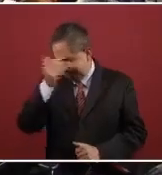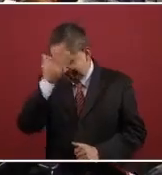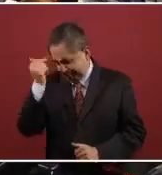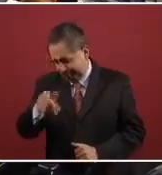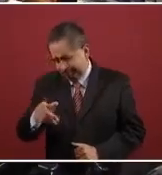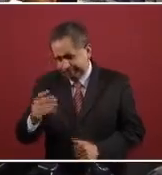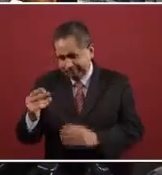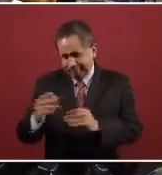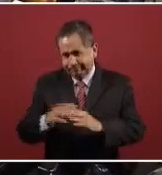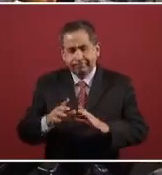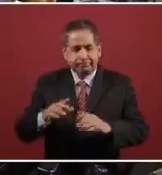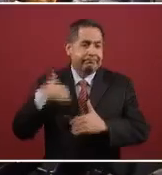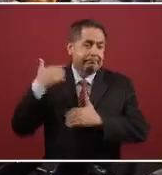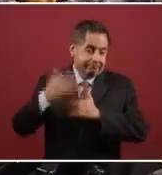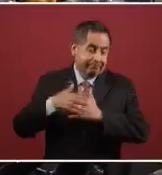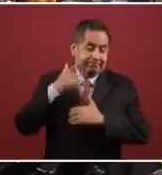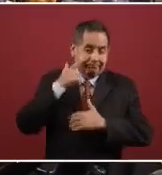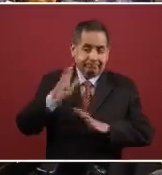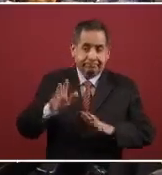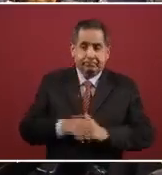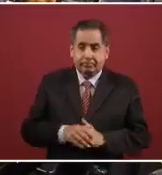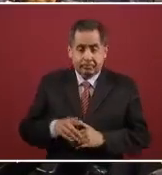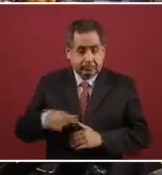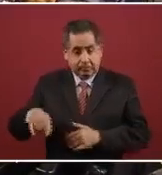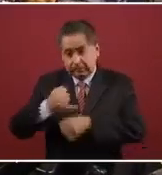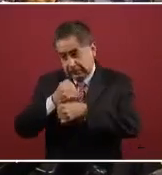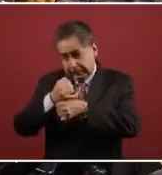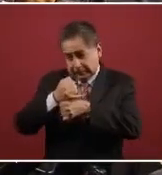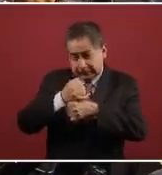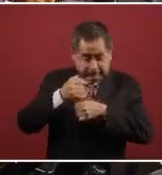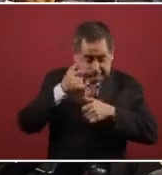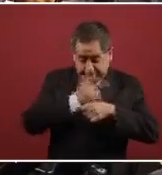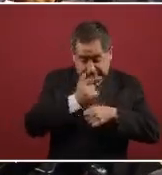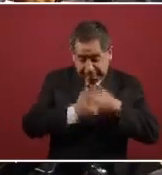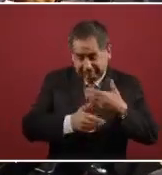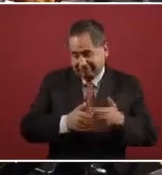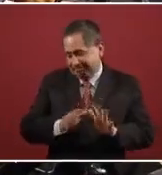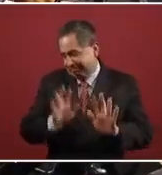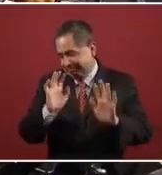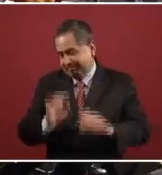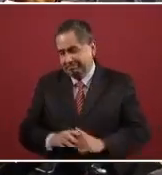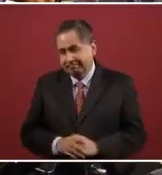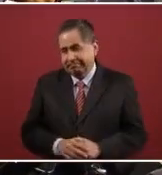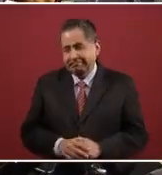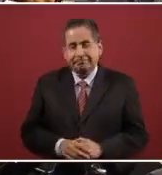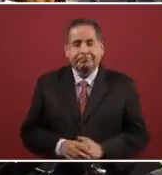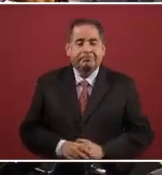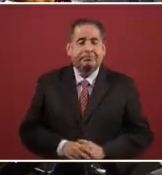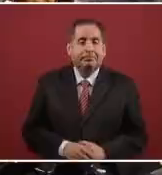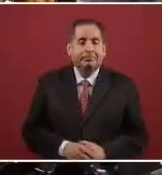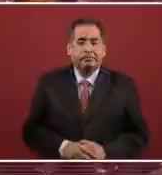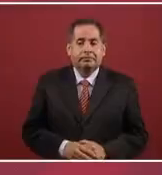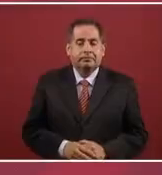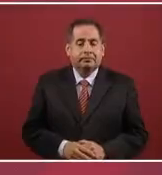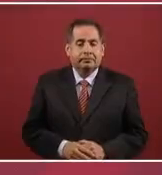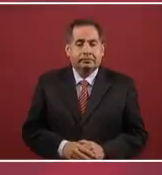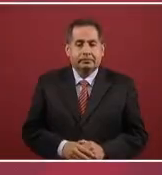No sé. Pero ya van a ver cuánta investigación va a haber ahora. Cuando